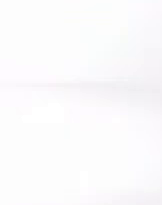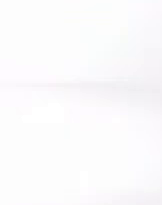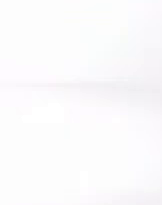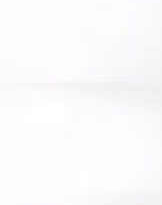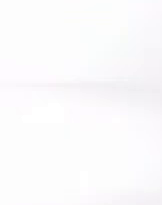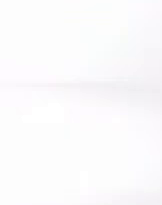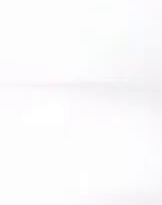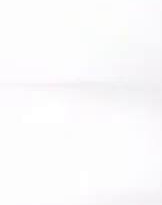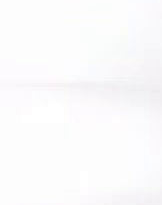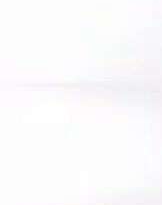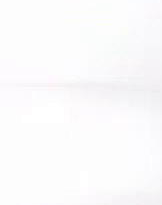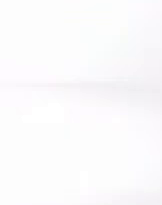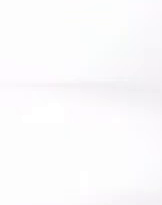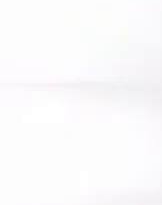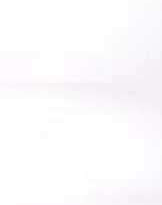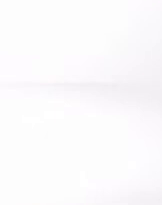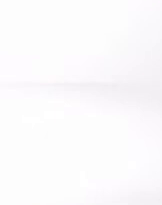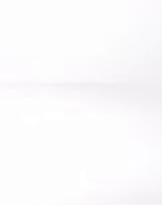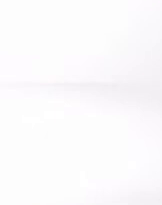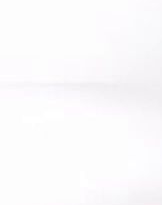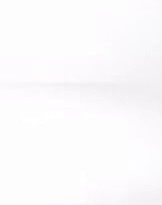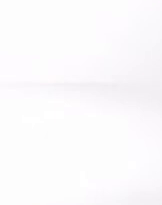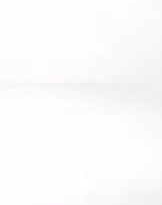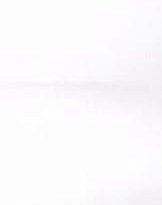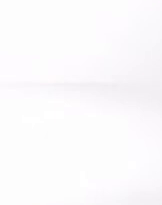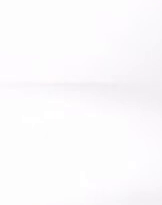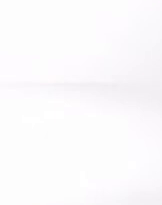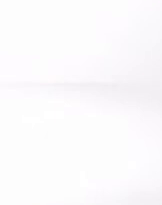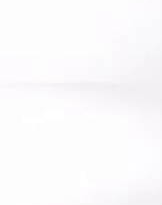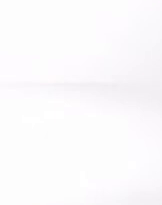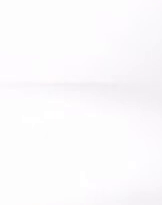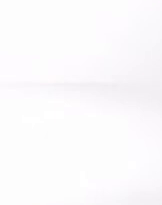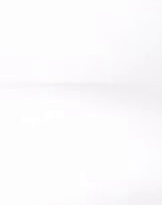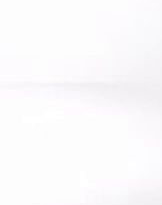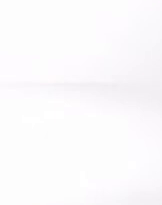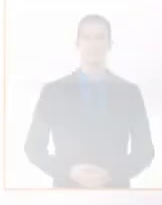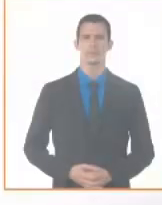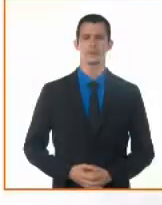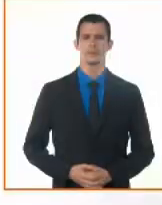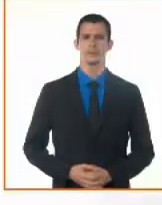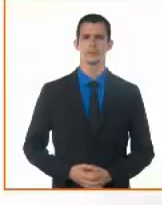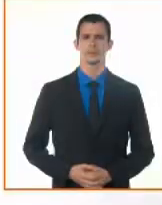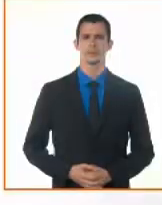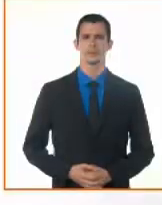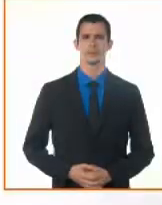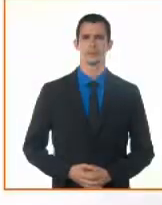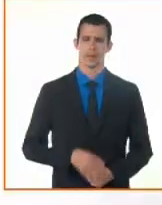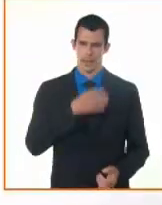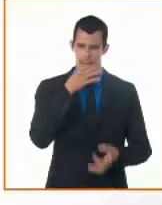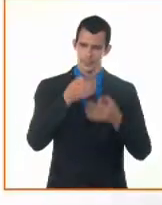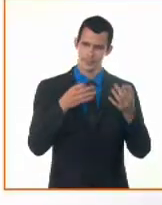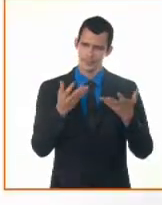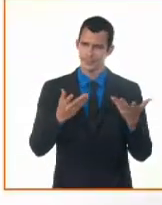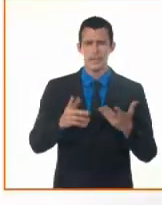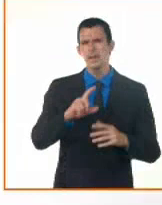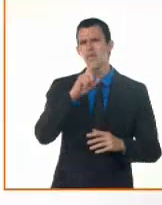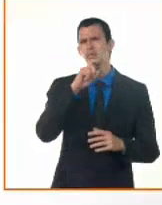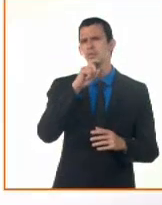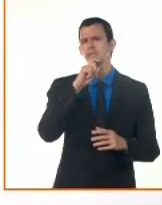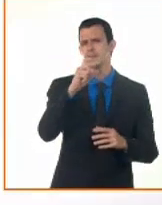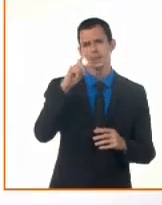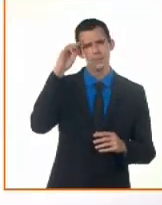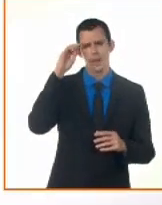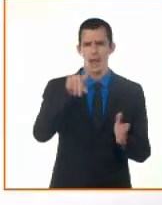el del estado de Georgia en las elecciones del 2020 se dice que va a ser difícil para la fiscalía probar que hubo delitos